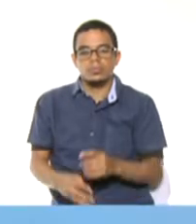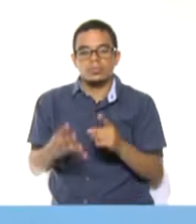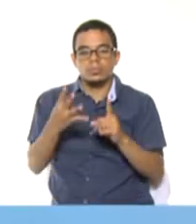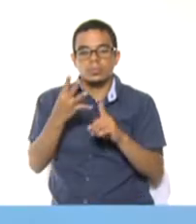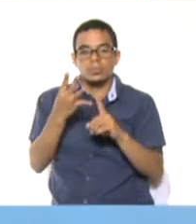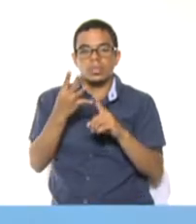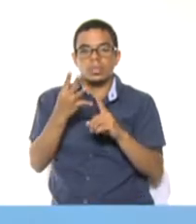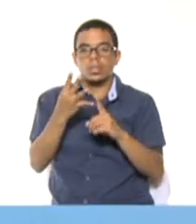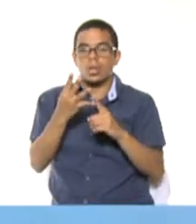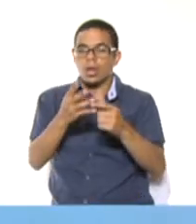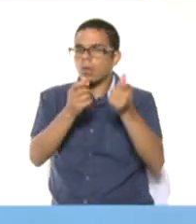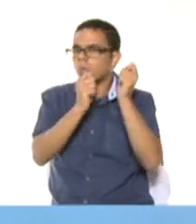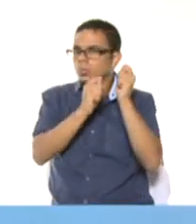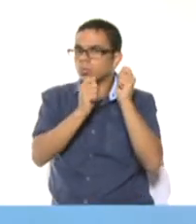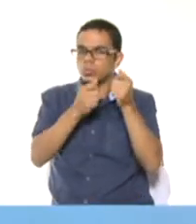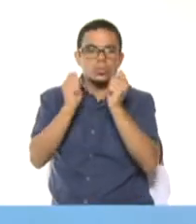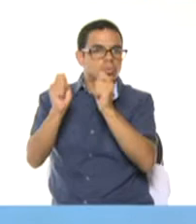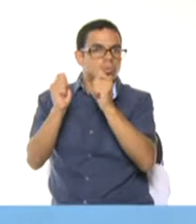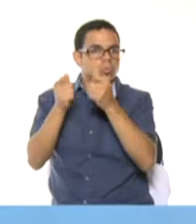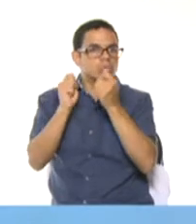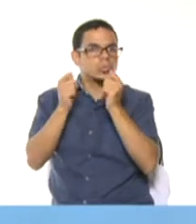Y si es la maraca,